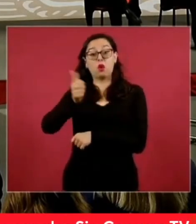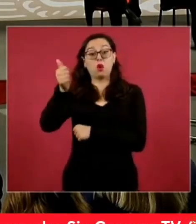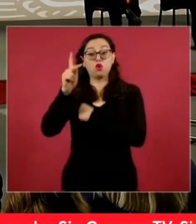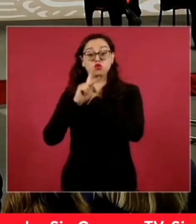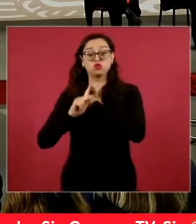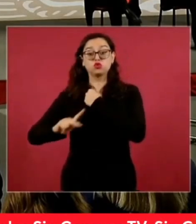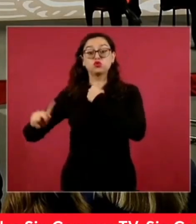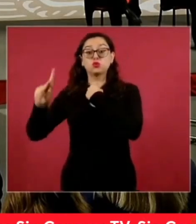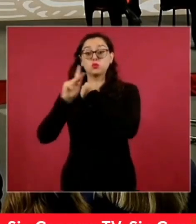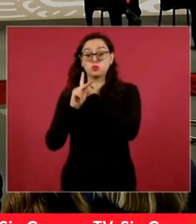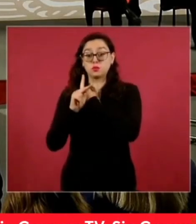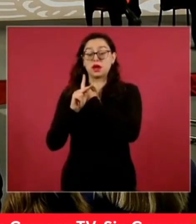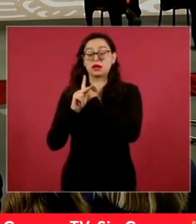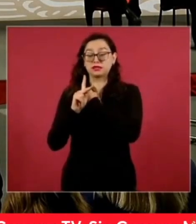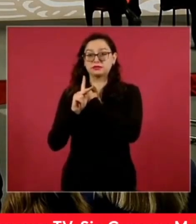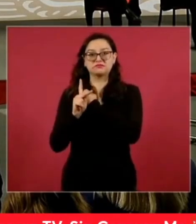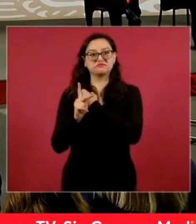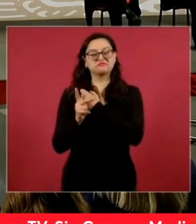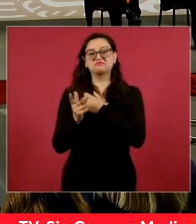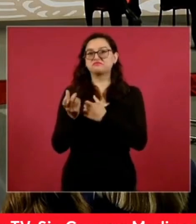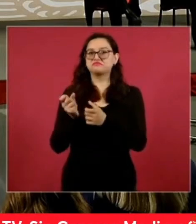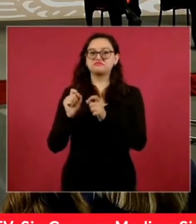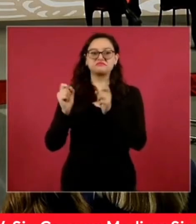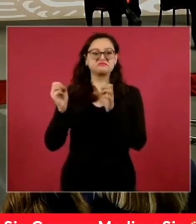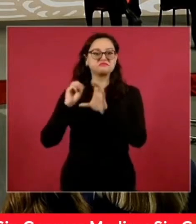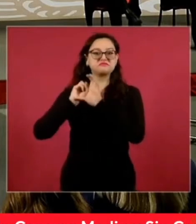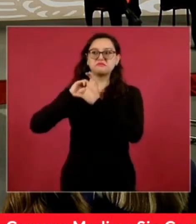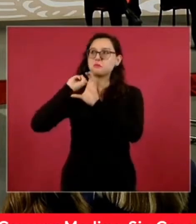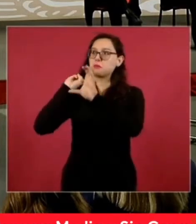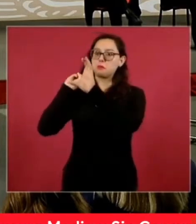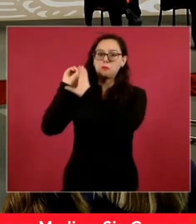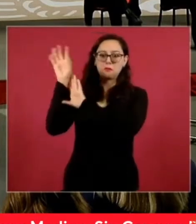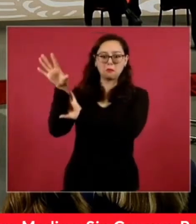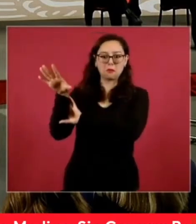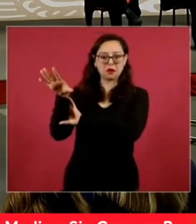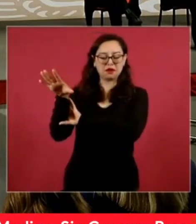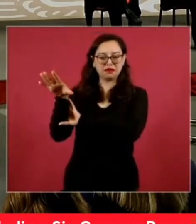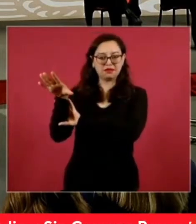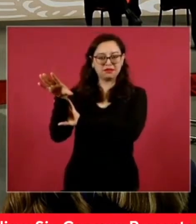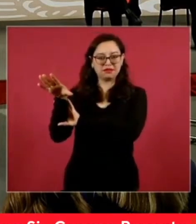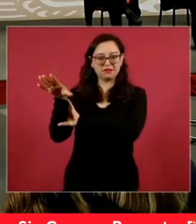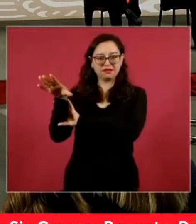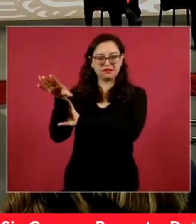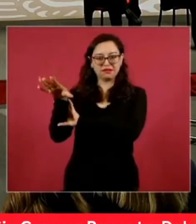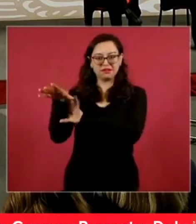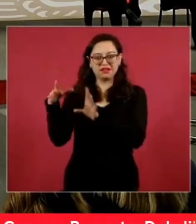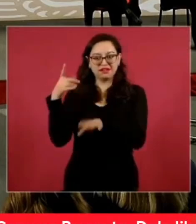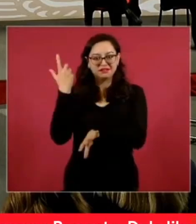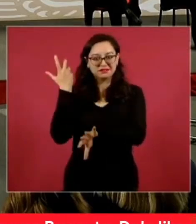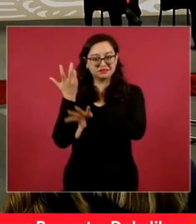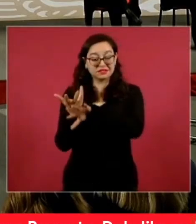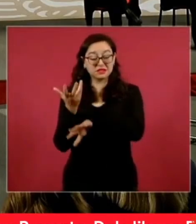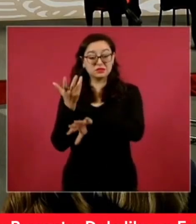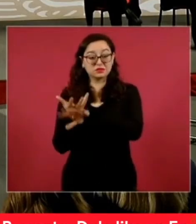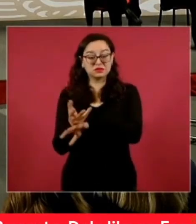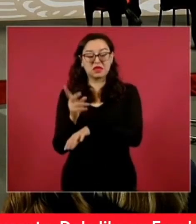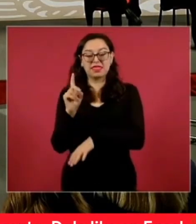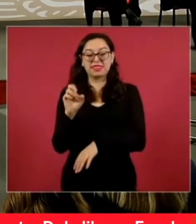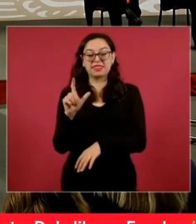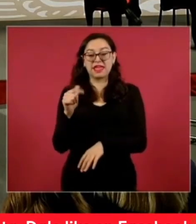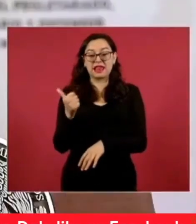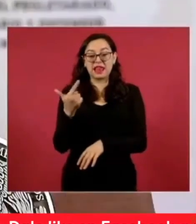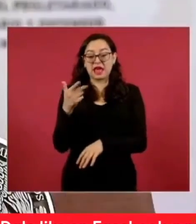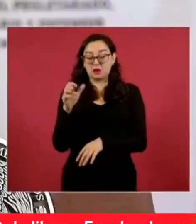2.437 millones de pesos. Sale del país a un paraíso fiscal en Delaware, Estados Unidos, para luego